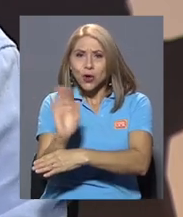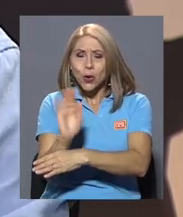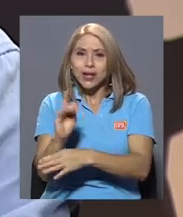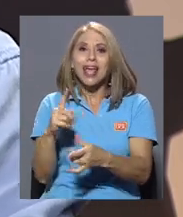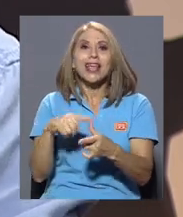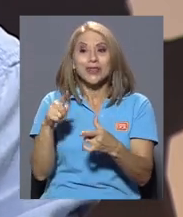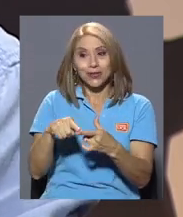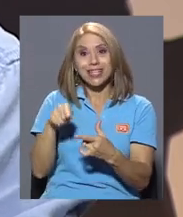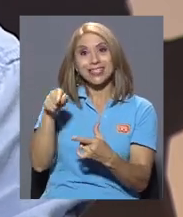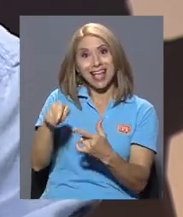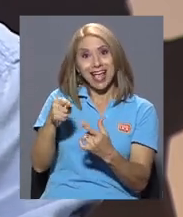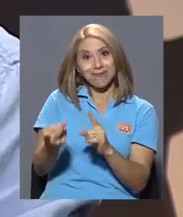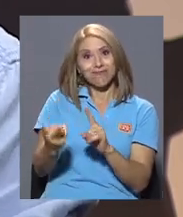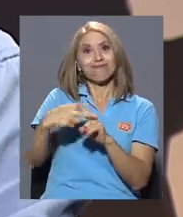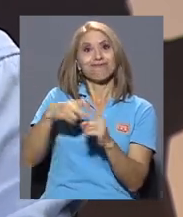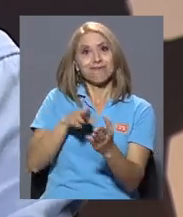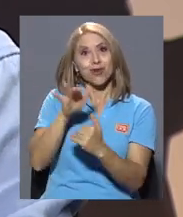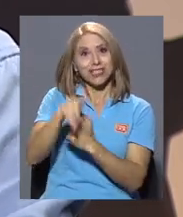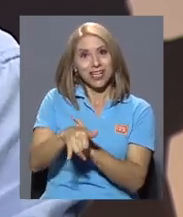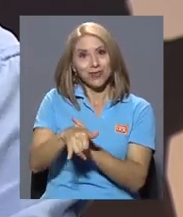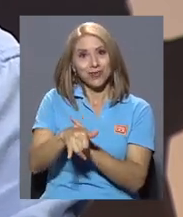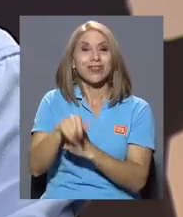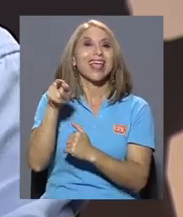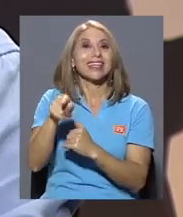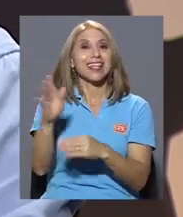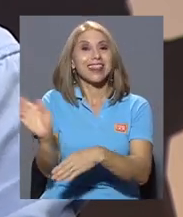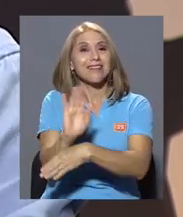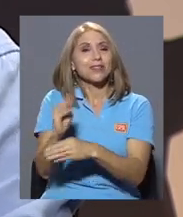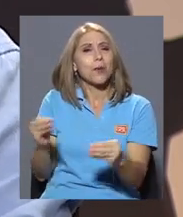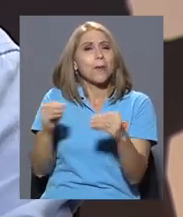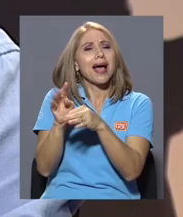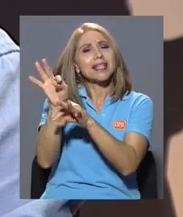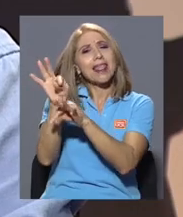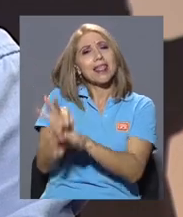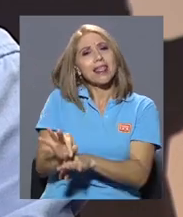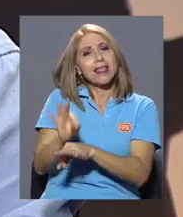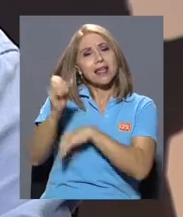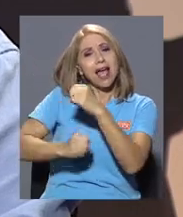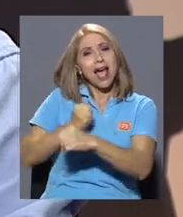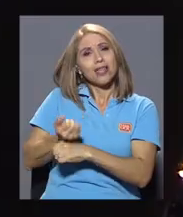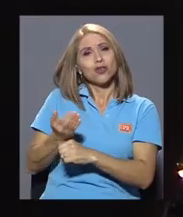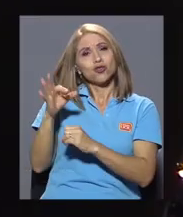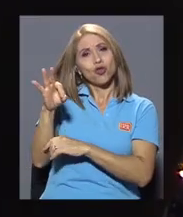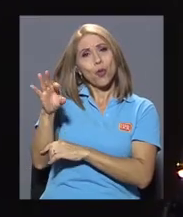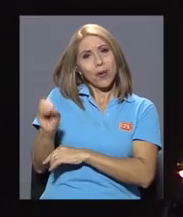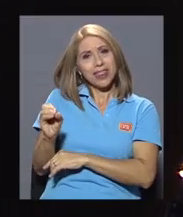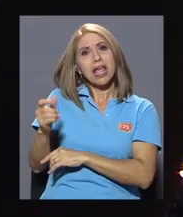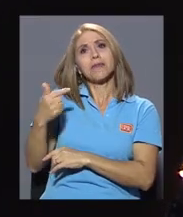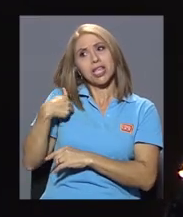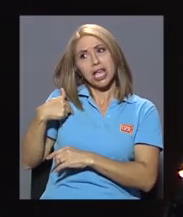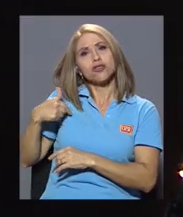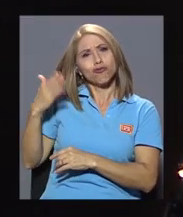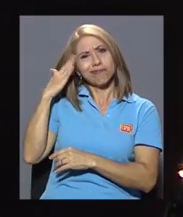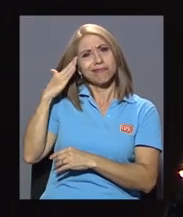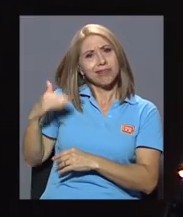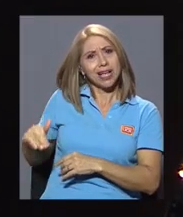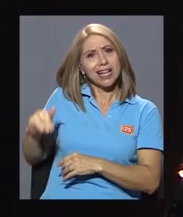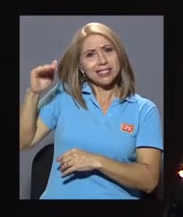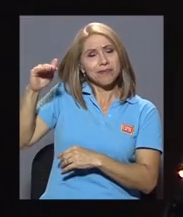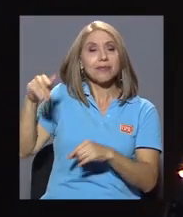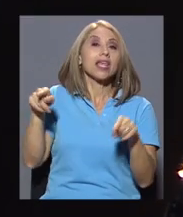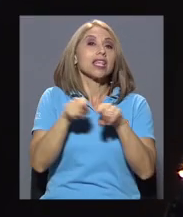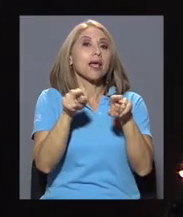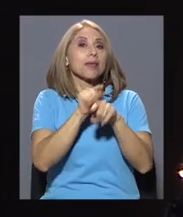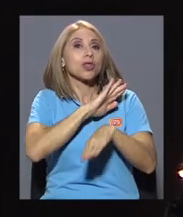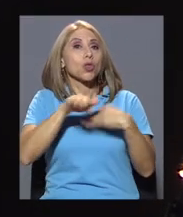presente en el proyecto esa televisión más tradicional que yo conocía de los años 90 y con la que crecí y por otro lado todo lo que estaba